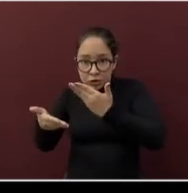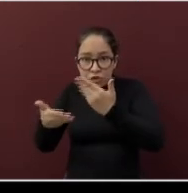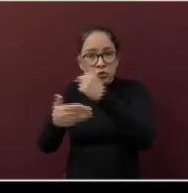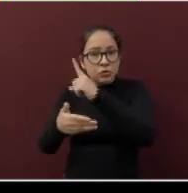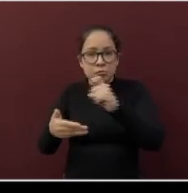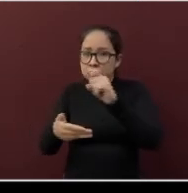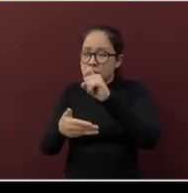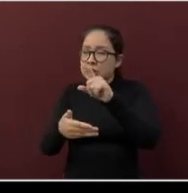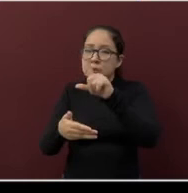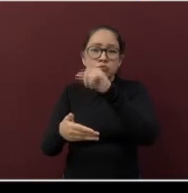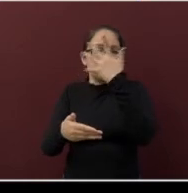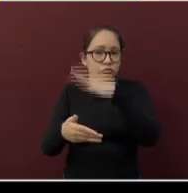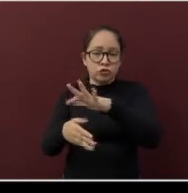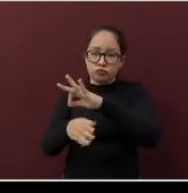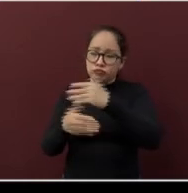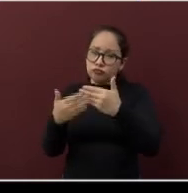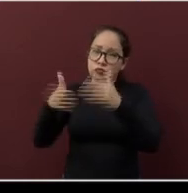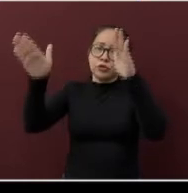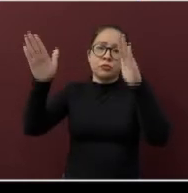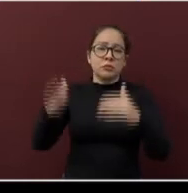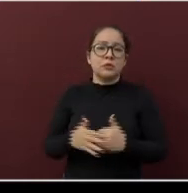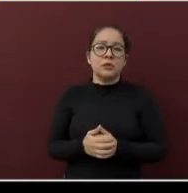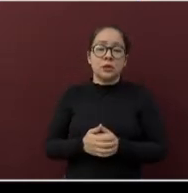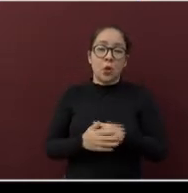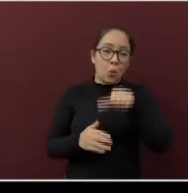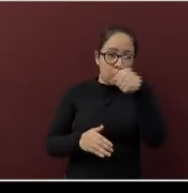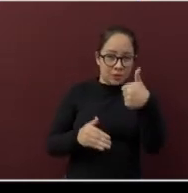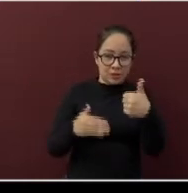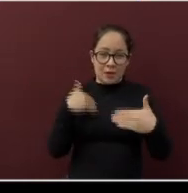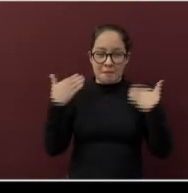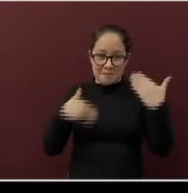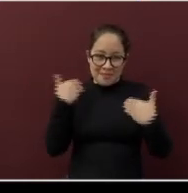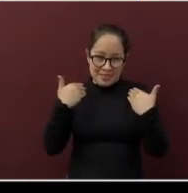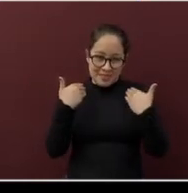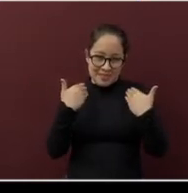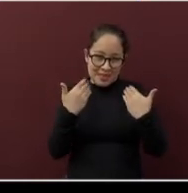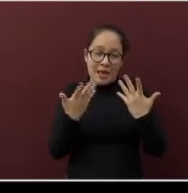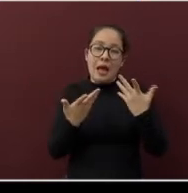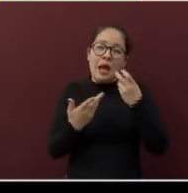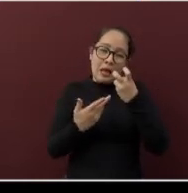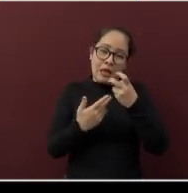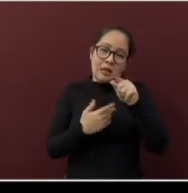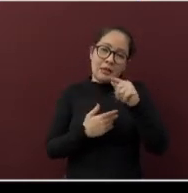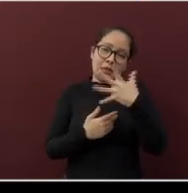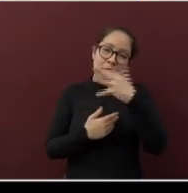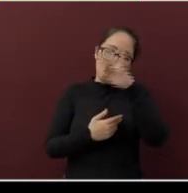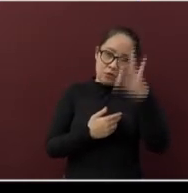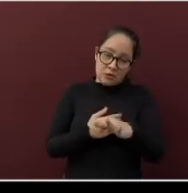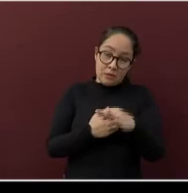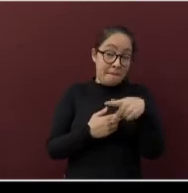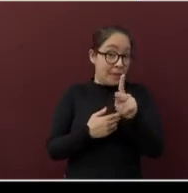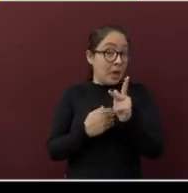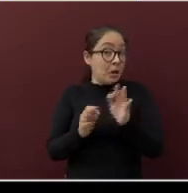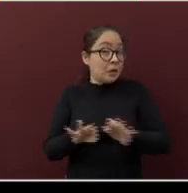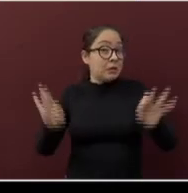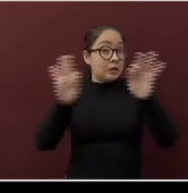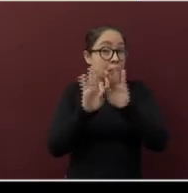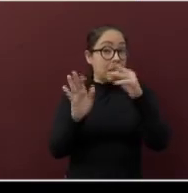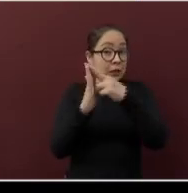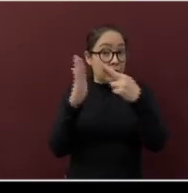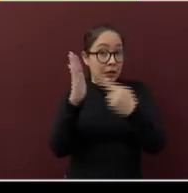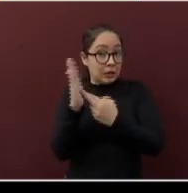al 75% pero pero sobre todo sin aflojar la medida de protección sanitaria